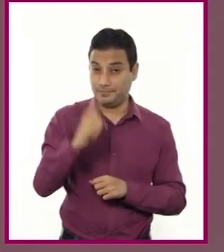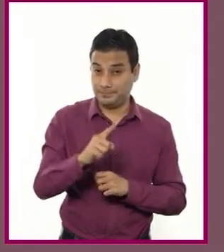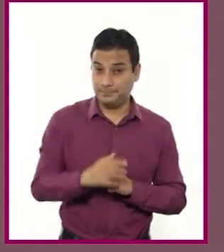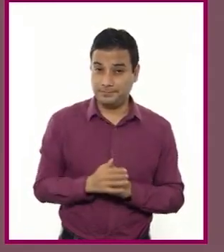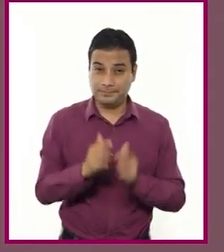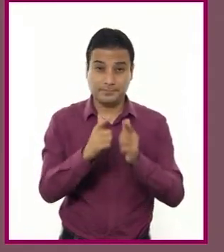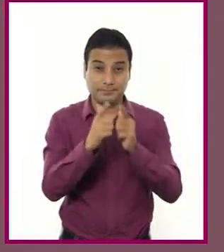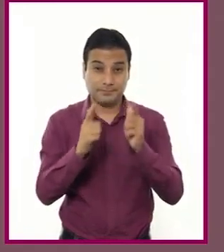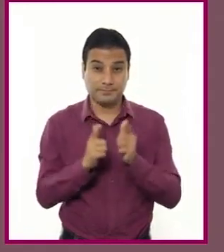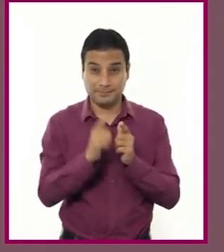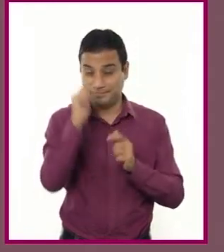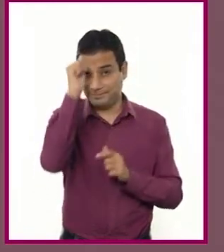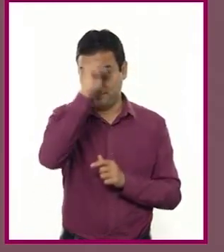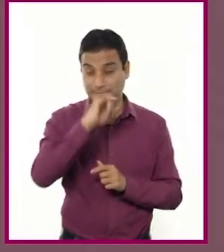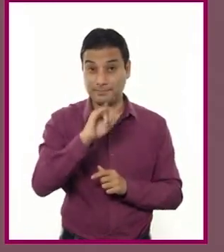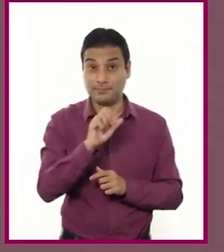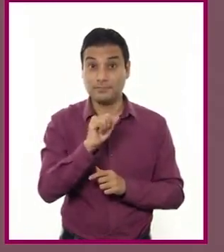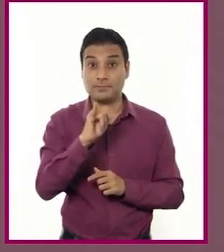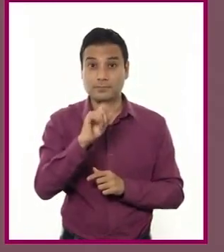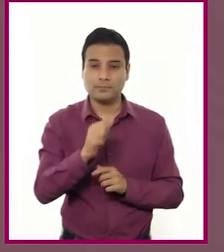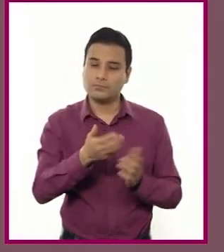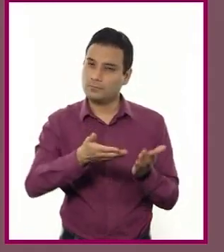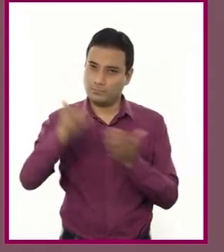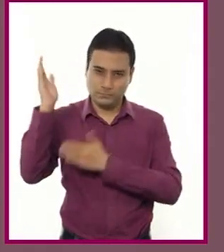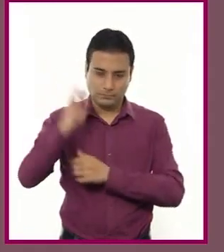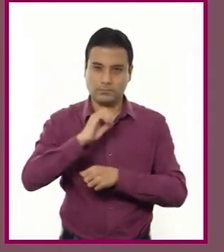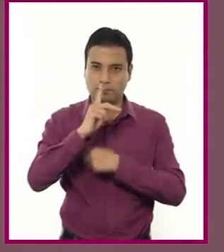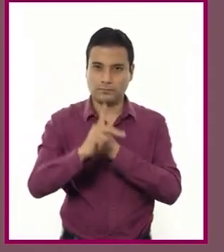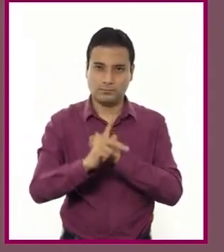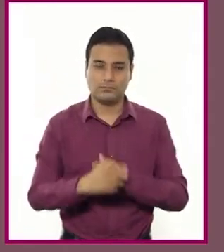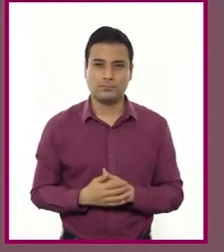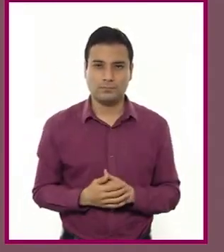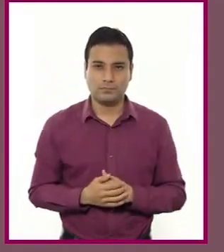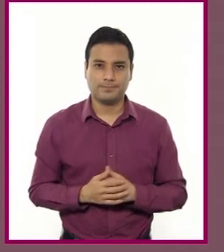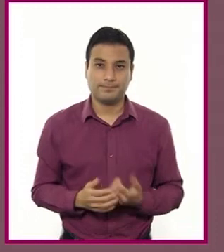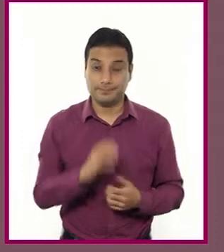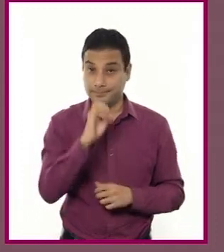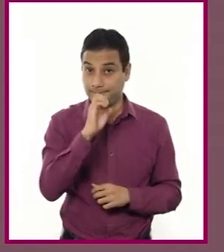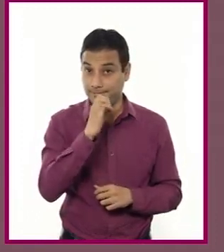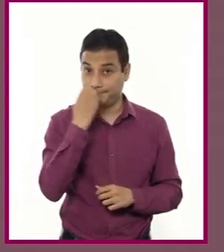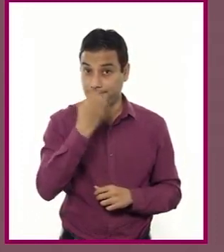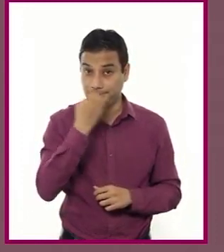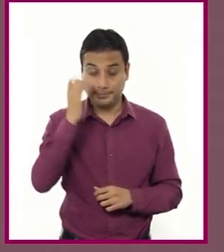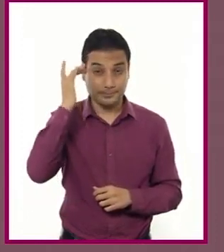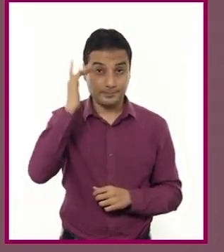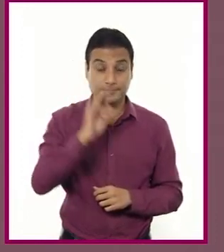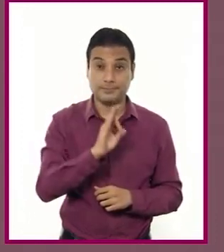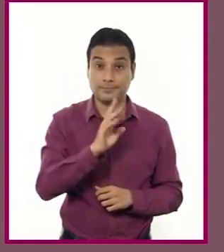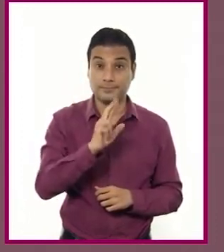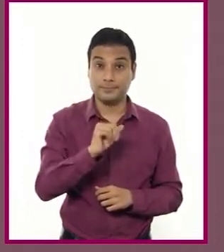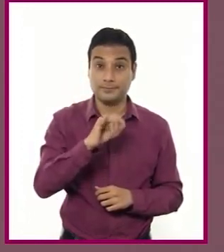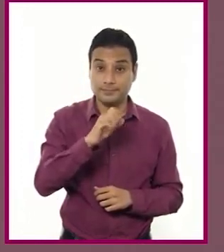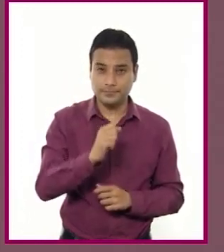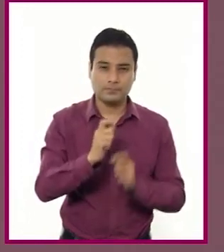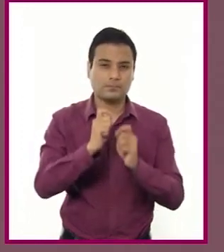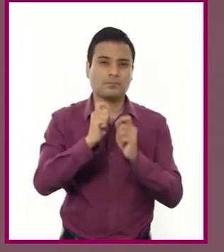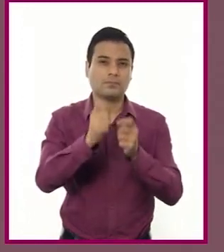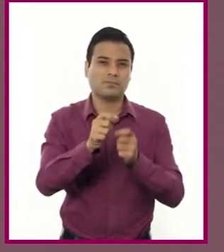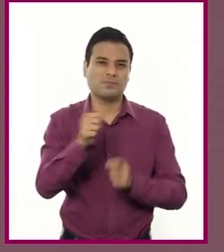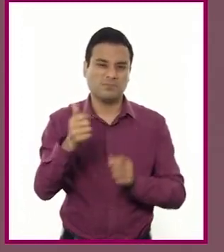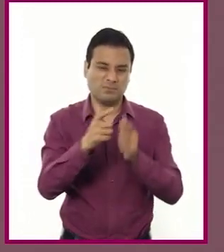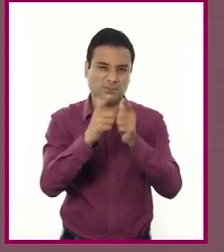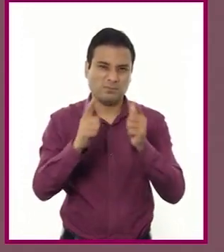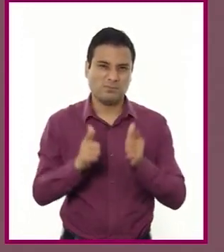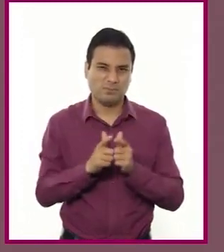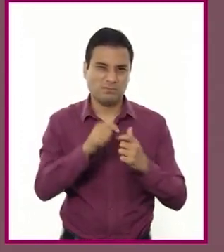los religiosos jesuitas se los llevaran de regreso a Europa. Así que el colegio de San Francisco Javier fue entregado a otra orden